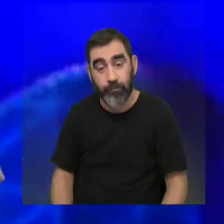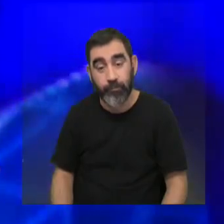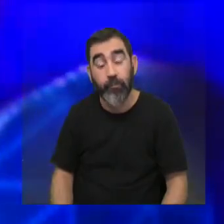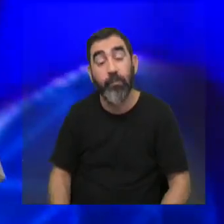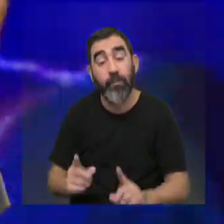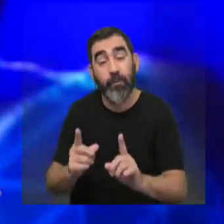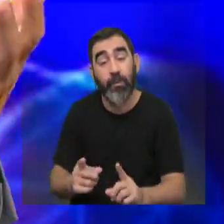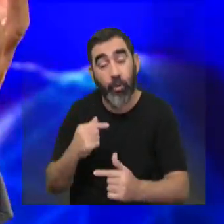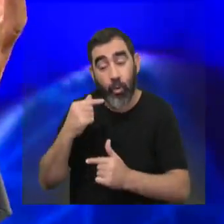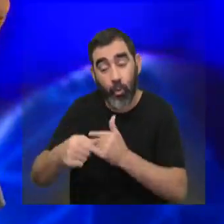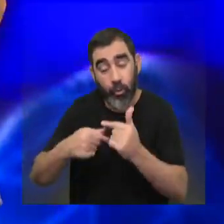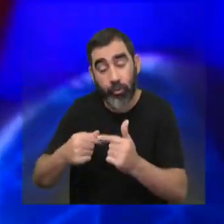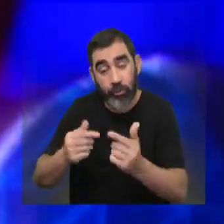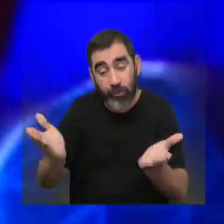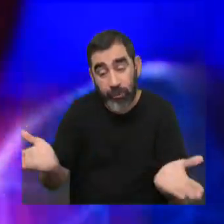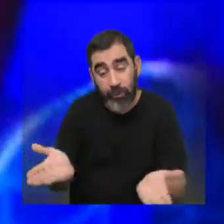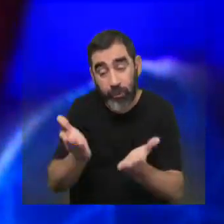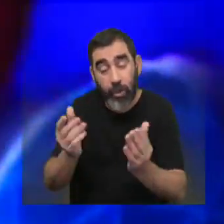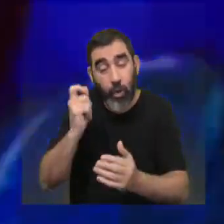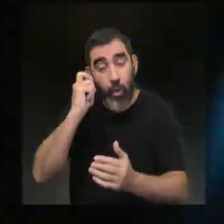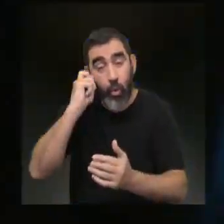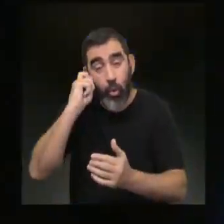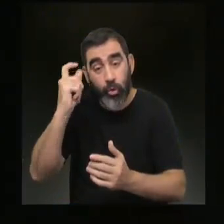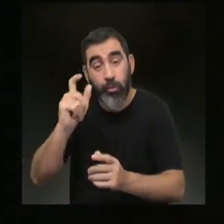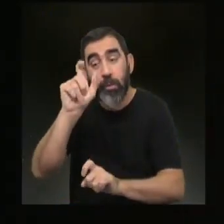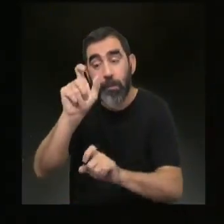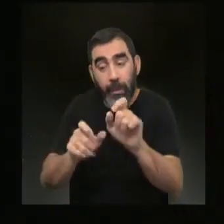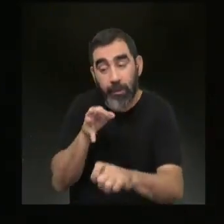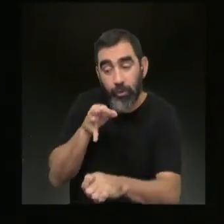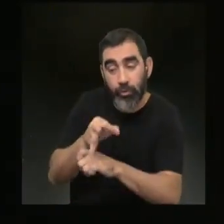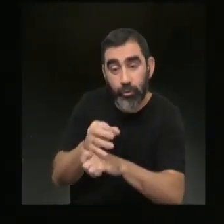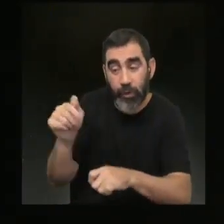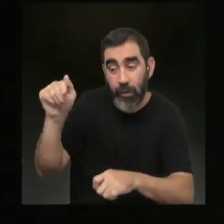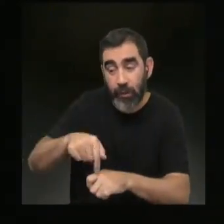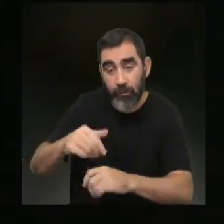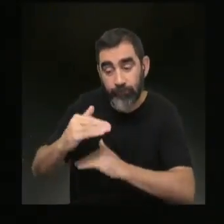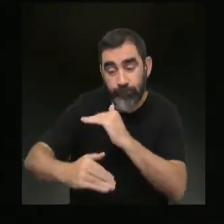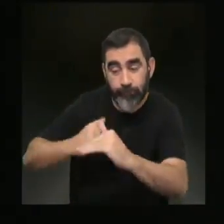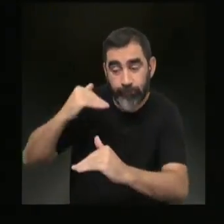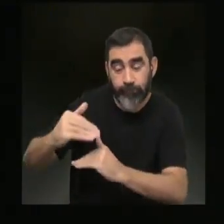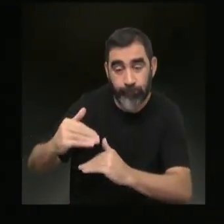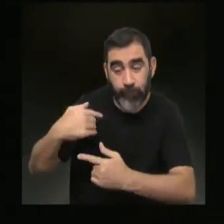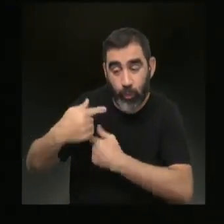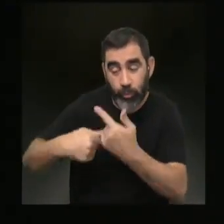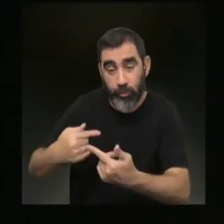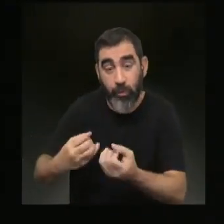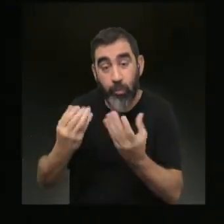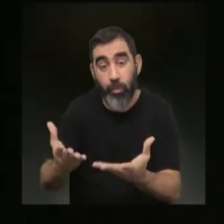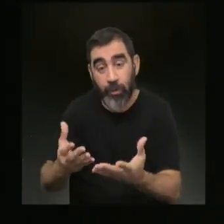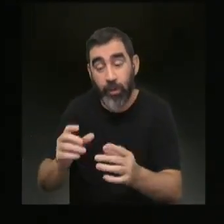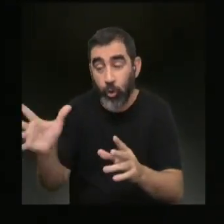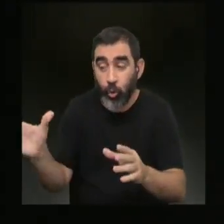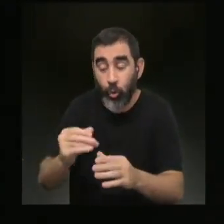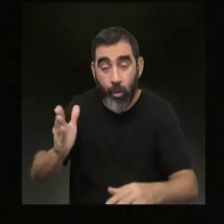la de seguir generando no solo conocimiento, sino gente que venga a levantar la posta, porque en definitiva en todos los campos de